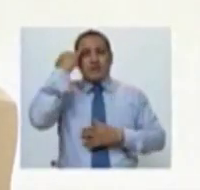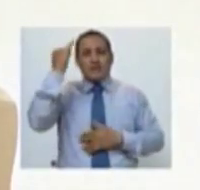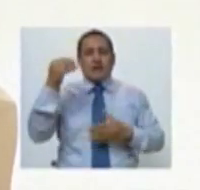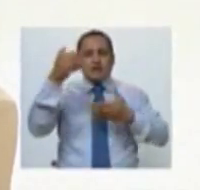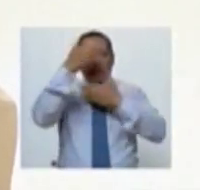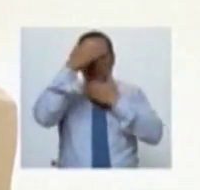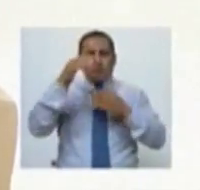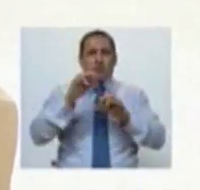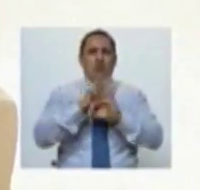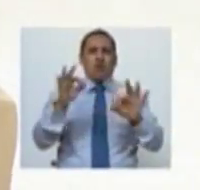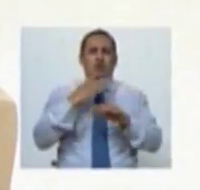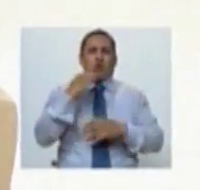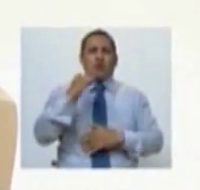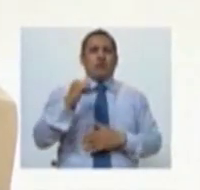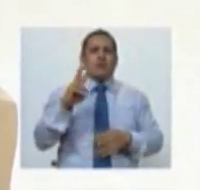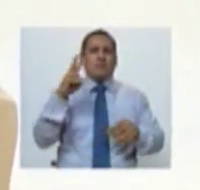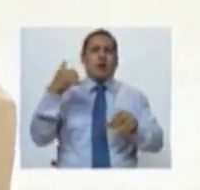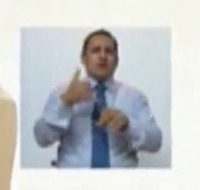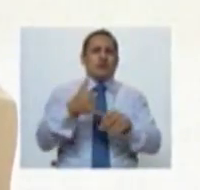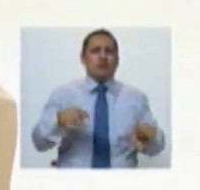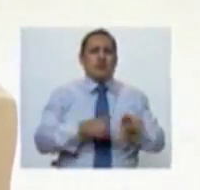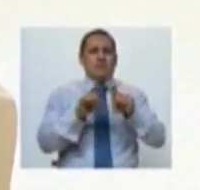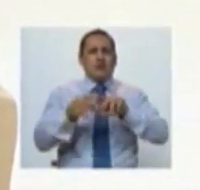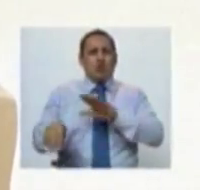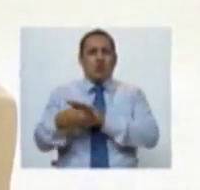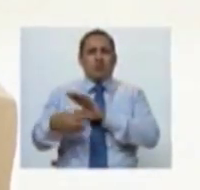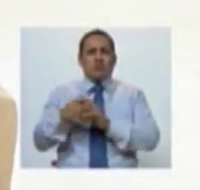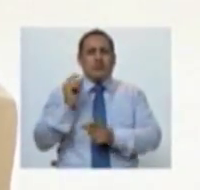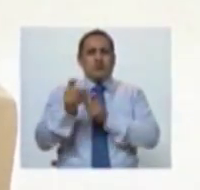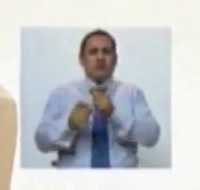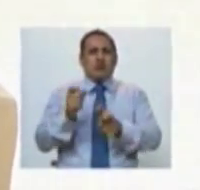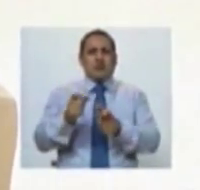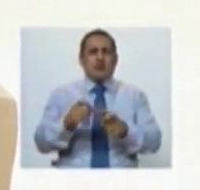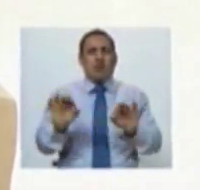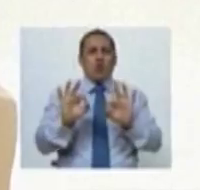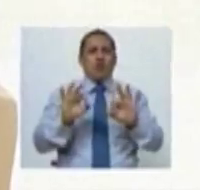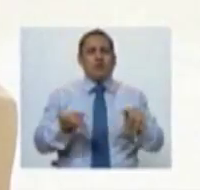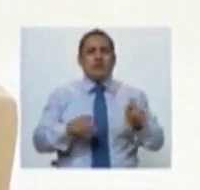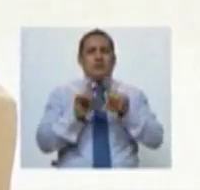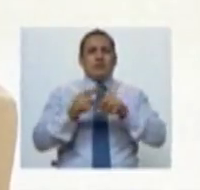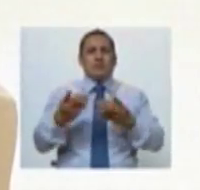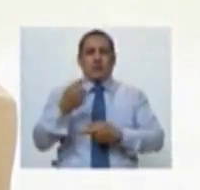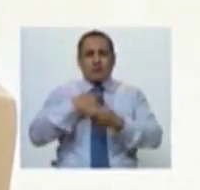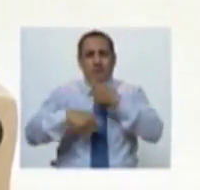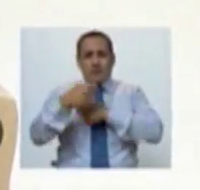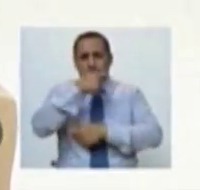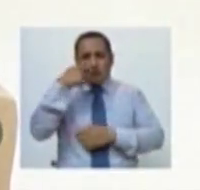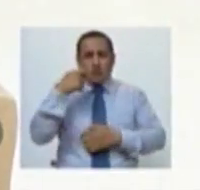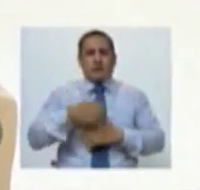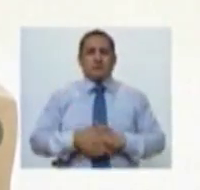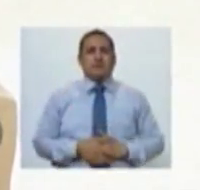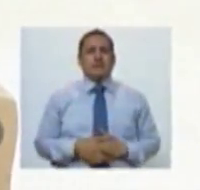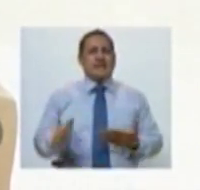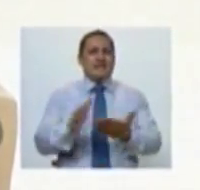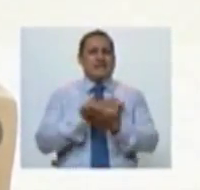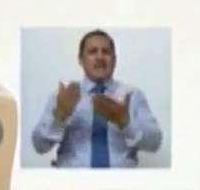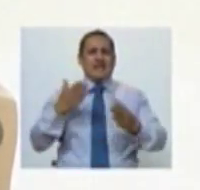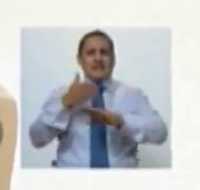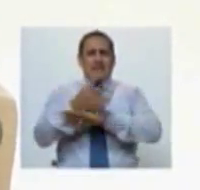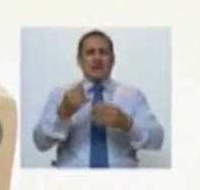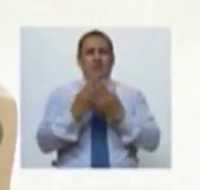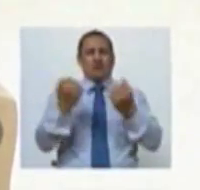terrorismo, delito contra la libertad sexual, delitos de corrupción de funcionarios o delitos de tráfico ilícito de drogas, ni haber incurrido en